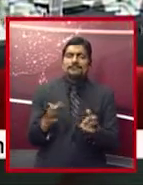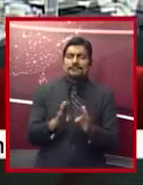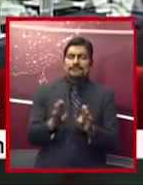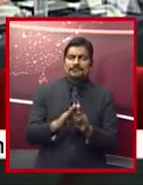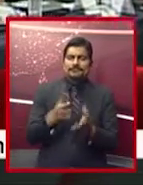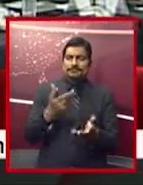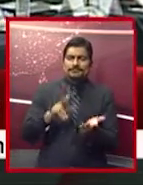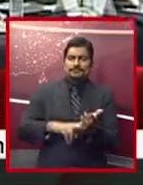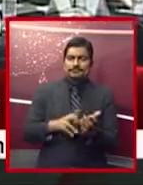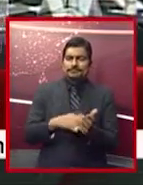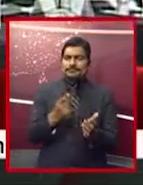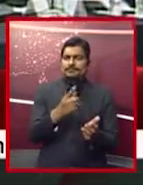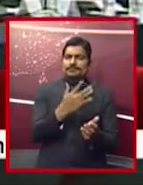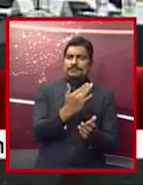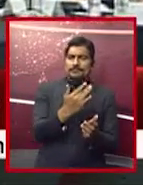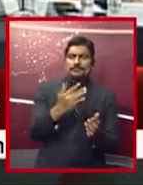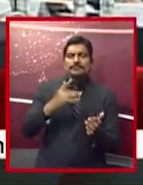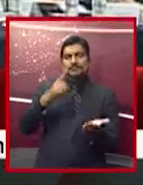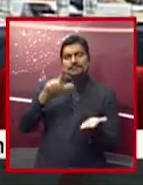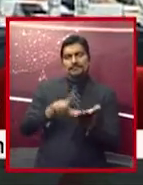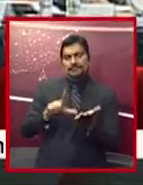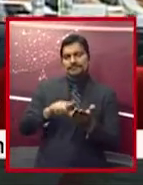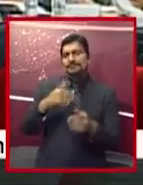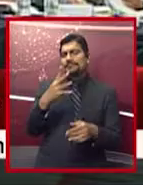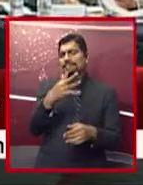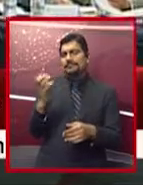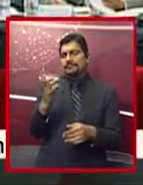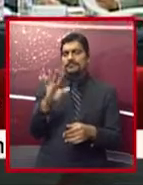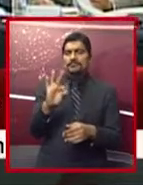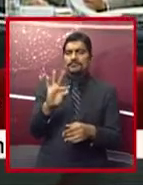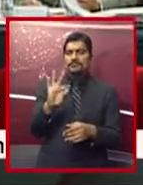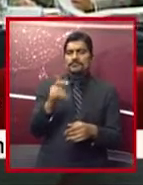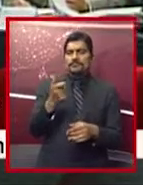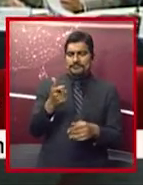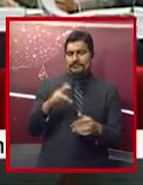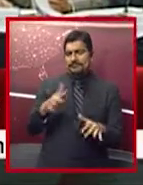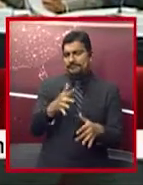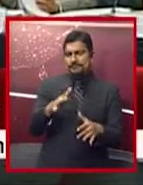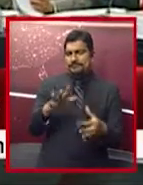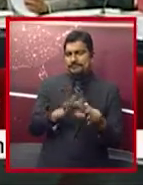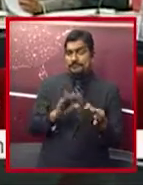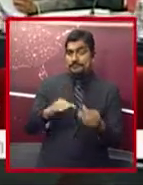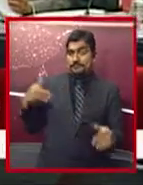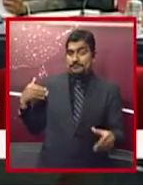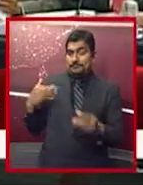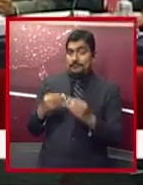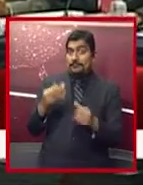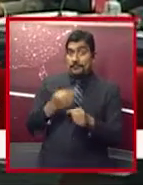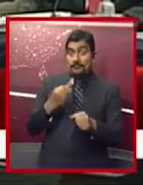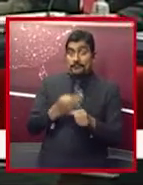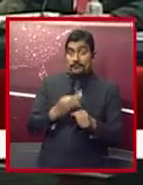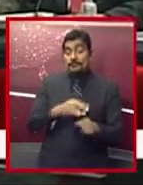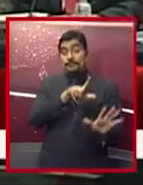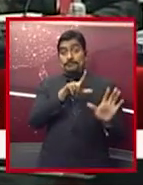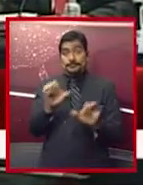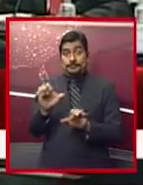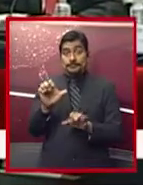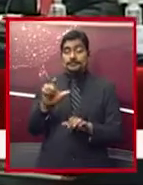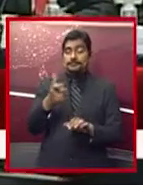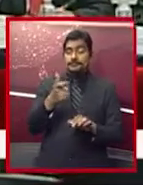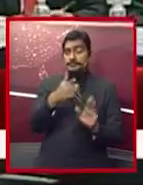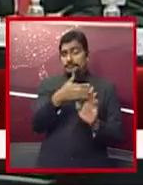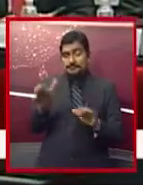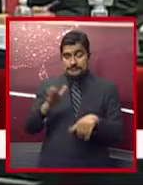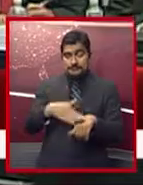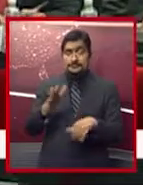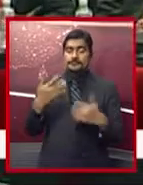de gasolina de 50 litros, 540 pesos, y ahora ya ronda los 700